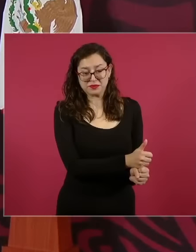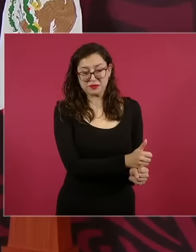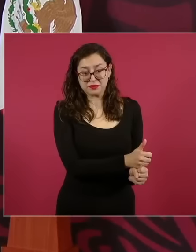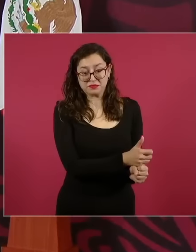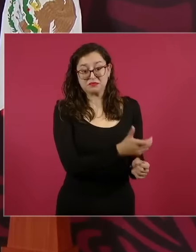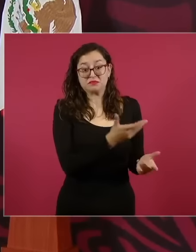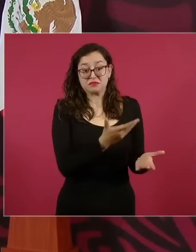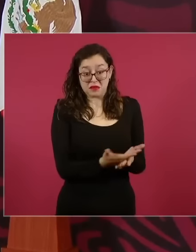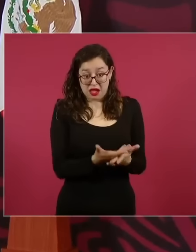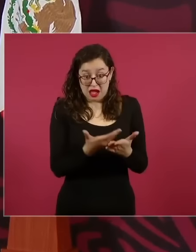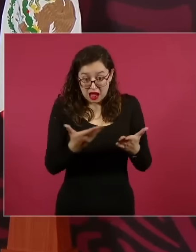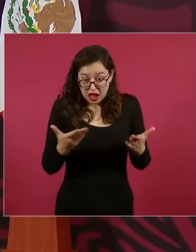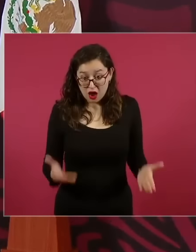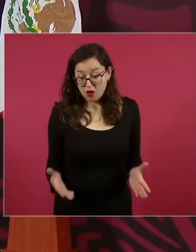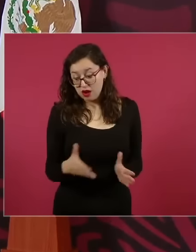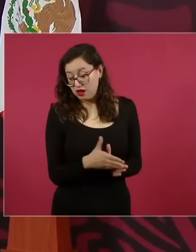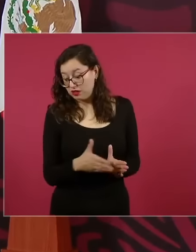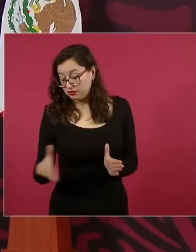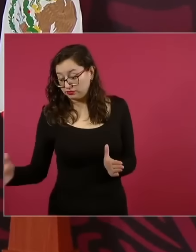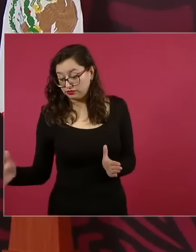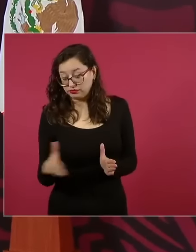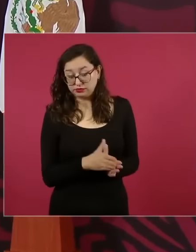no reconocen